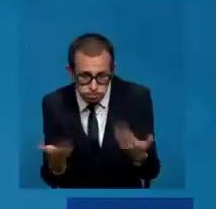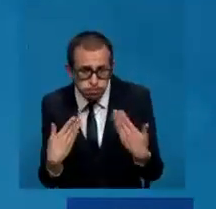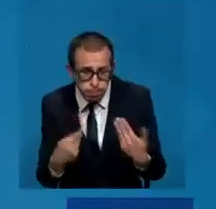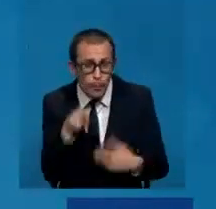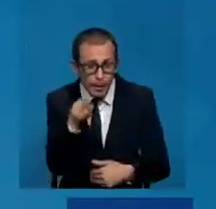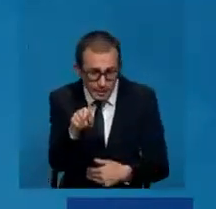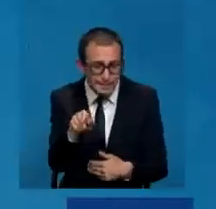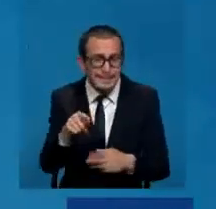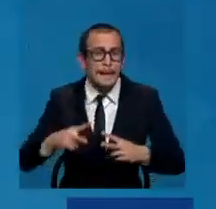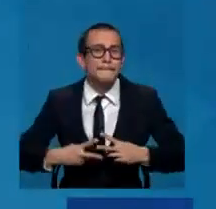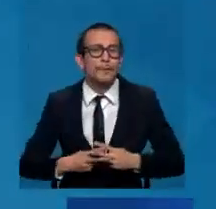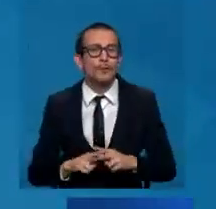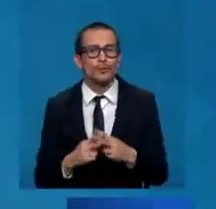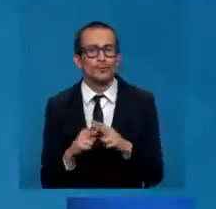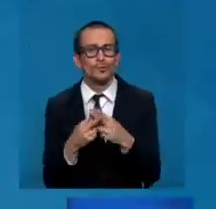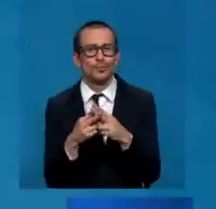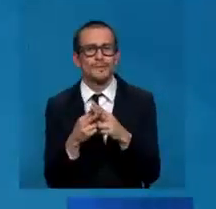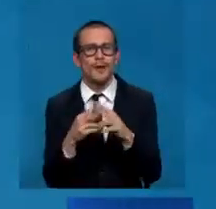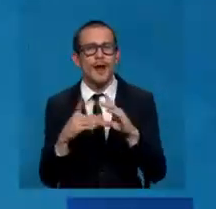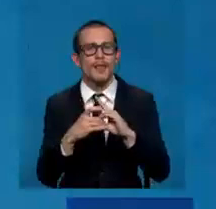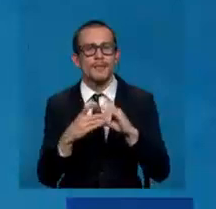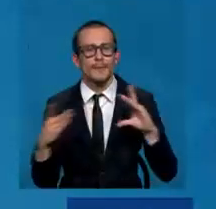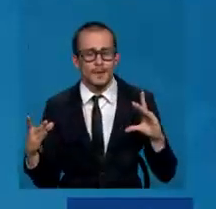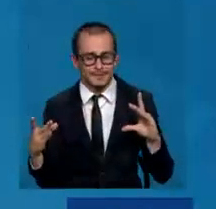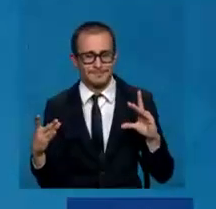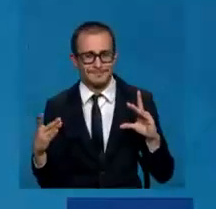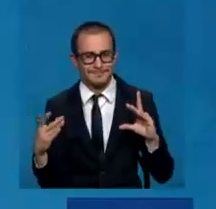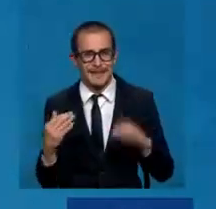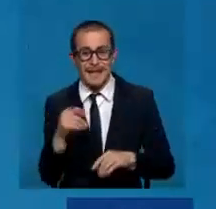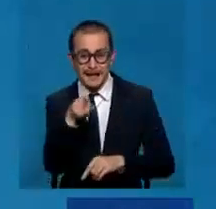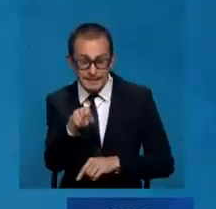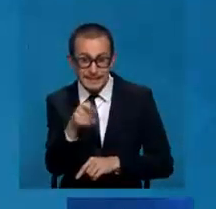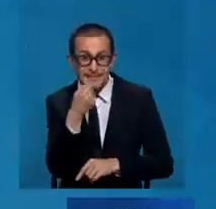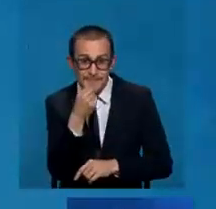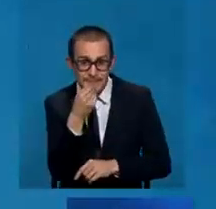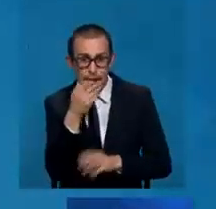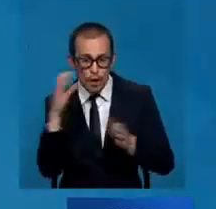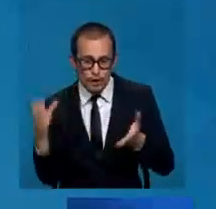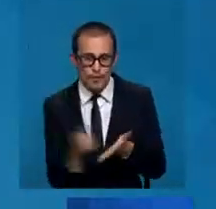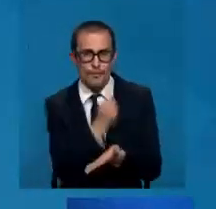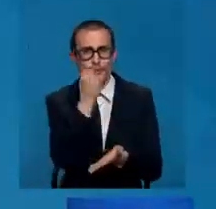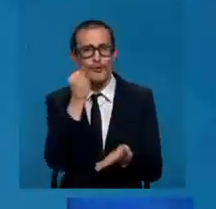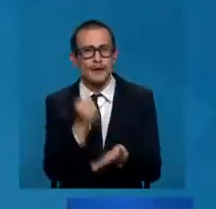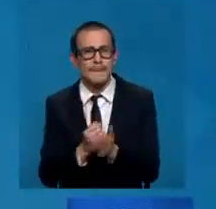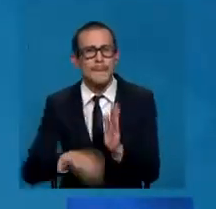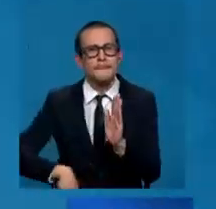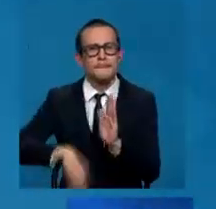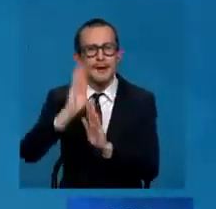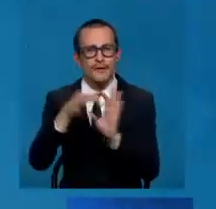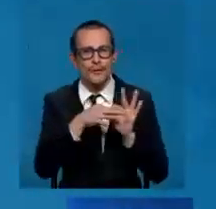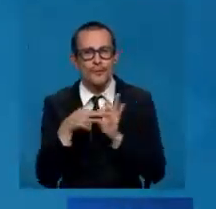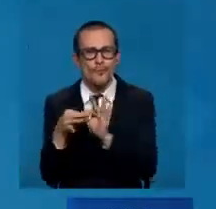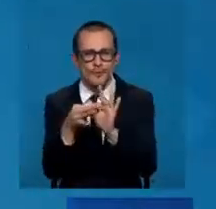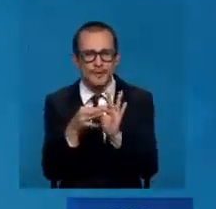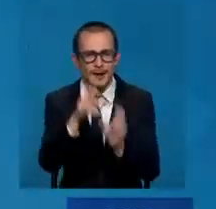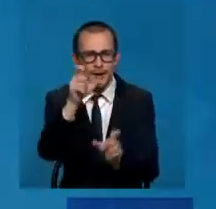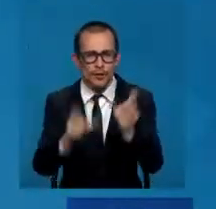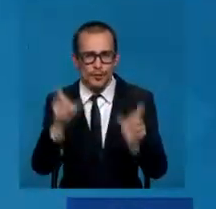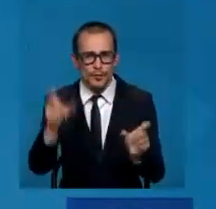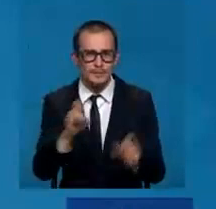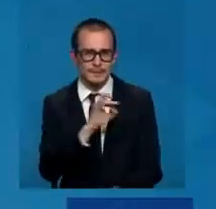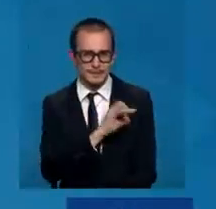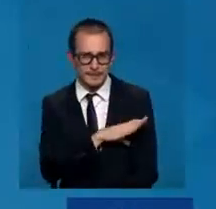así se construyen las democracias y porque así logramos mayor unidad entre nuestros